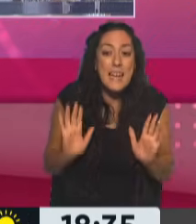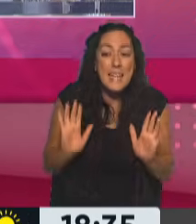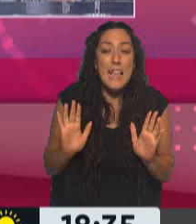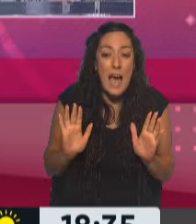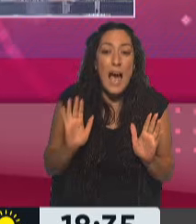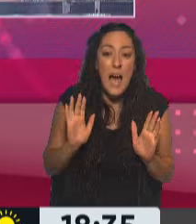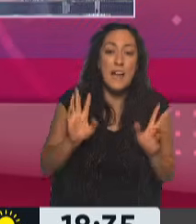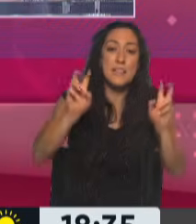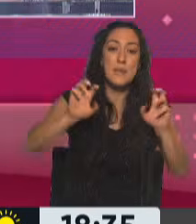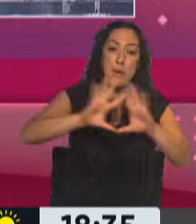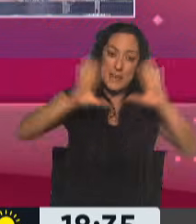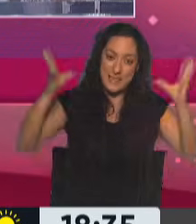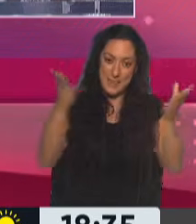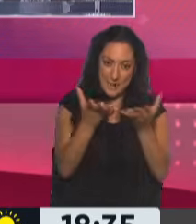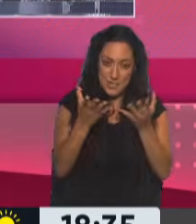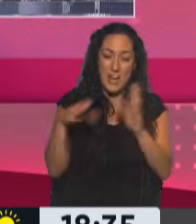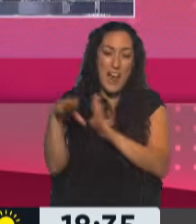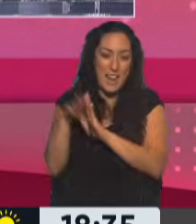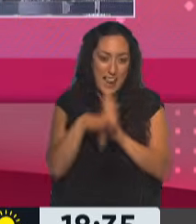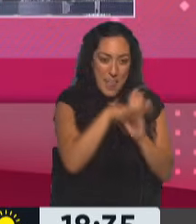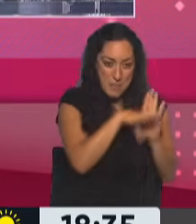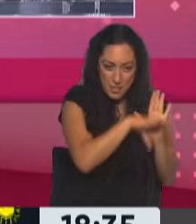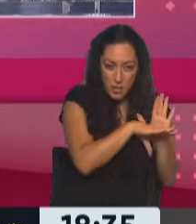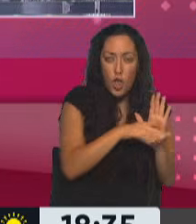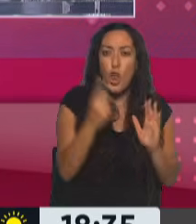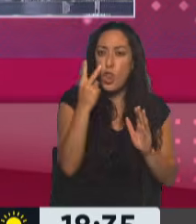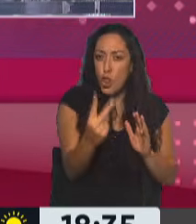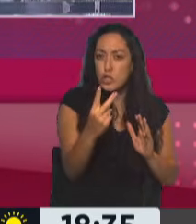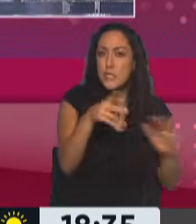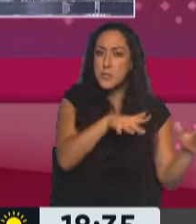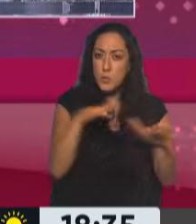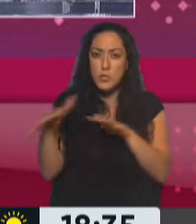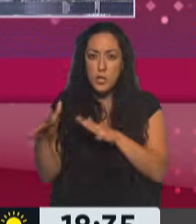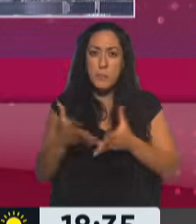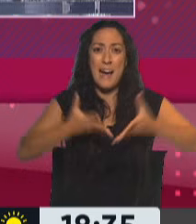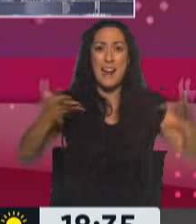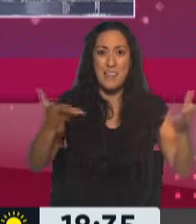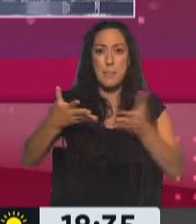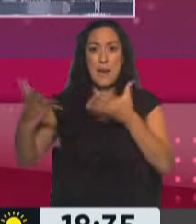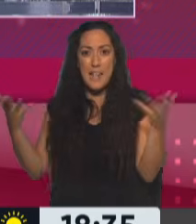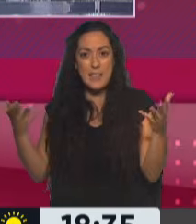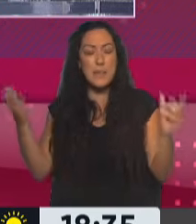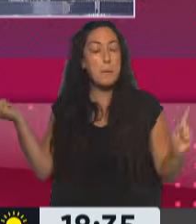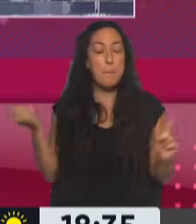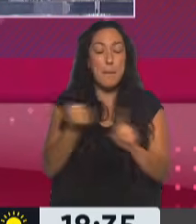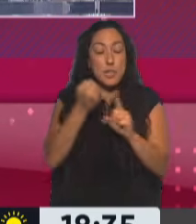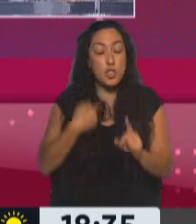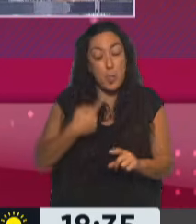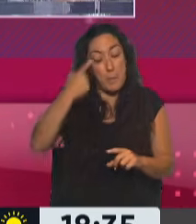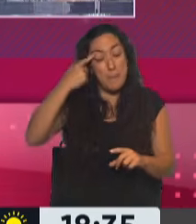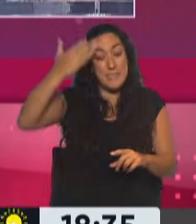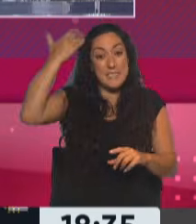jurisprudencia a nivel internacional, yo voy a tomar los dos grandes casos que yo pensaba en su momento de estudio e investigación que iban a tener un gran impacto en el